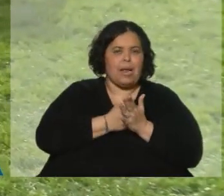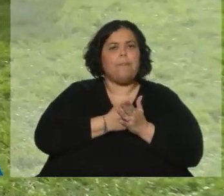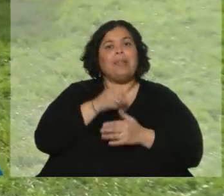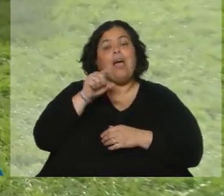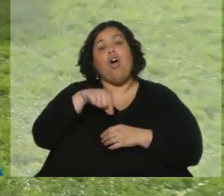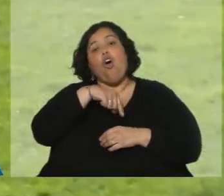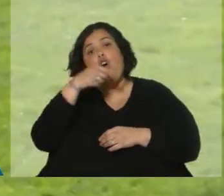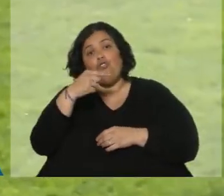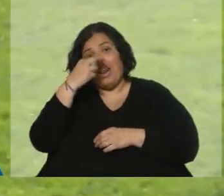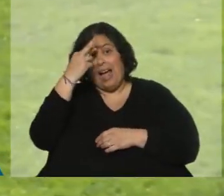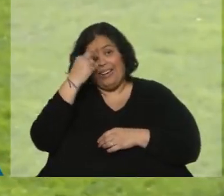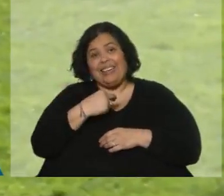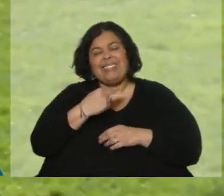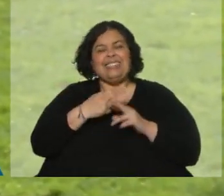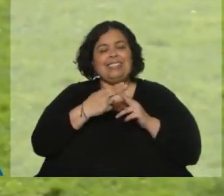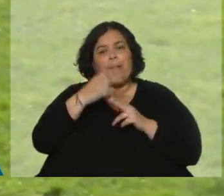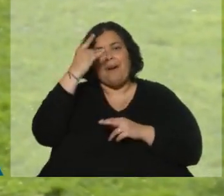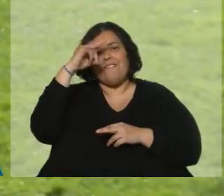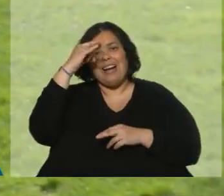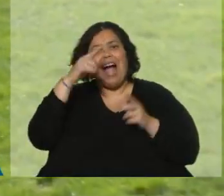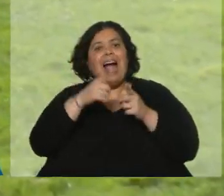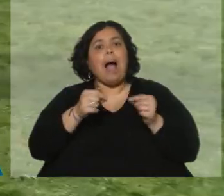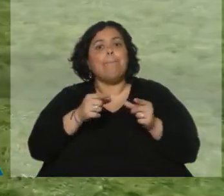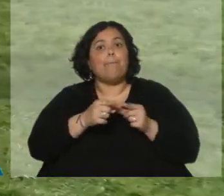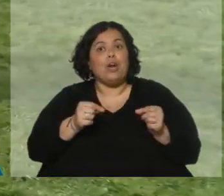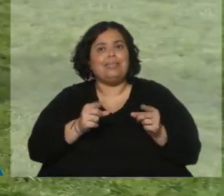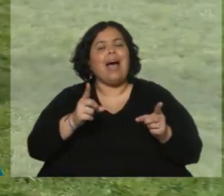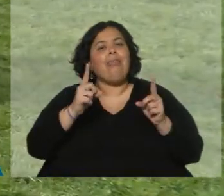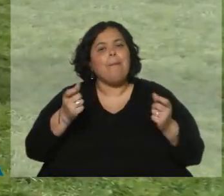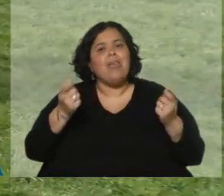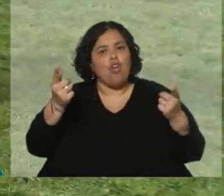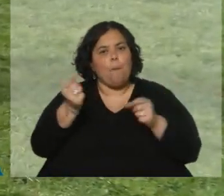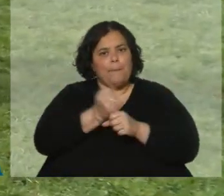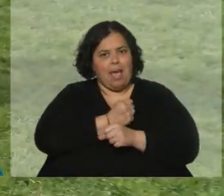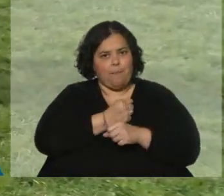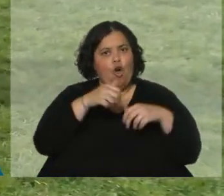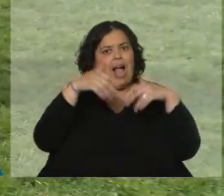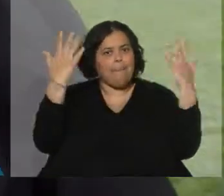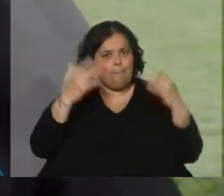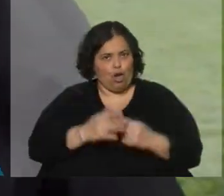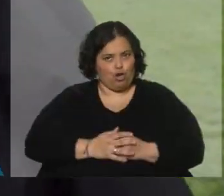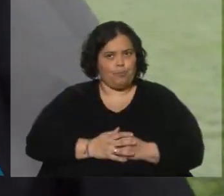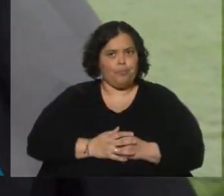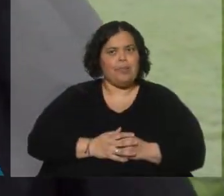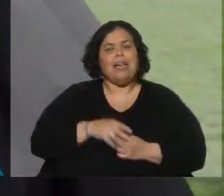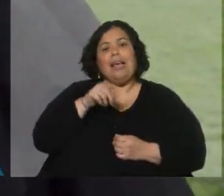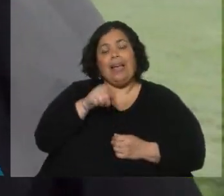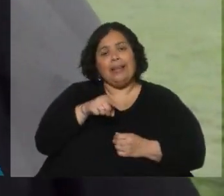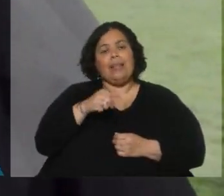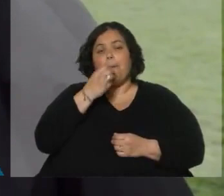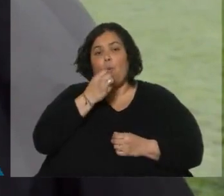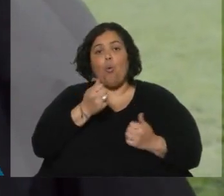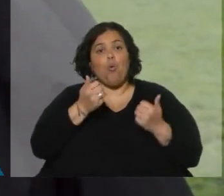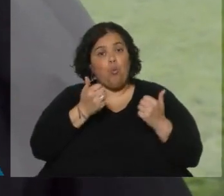o vaca japonesa también coronó a los grandes campeones una una fila realmente muy buena